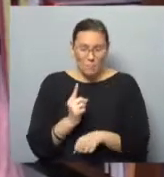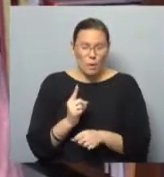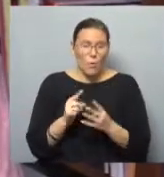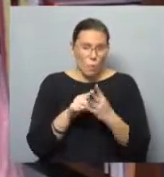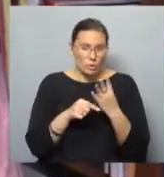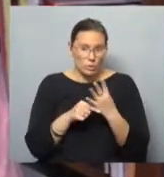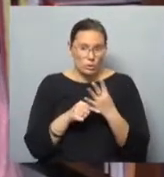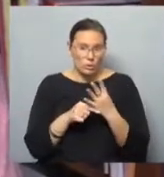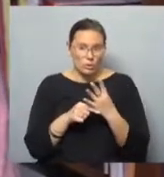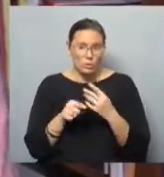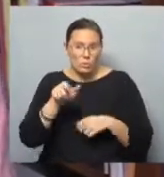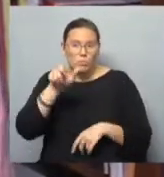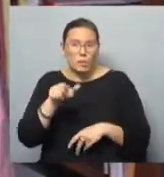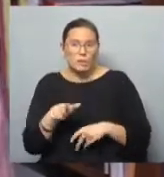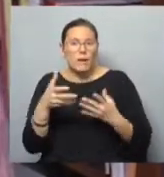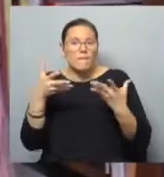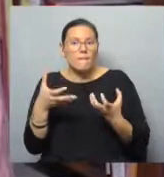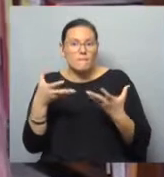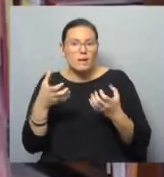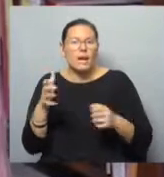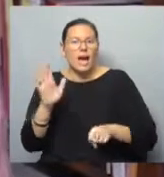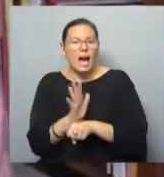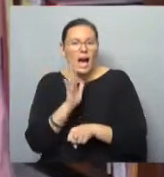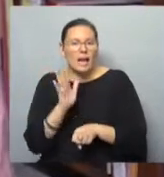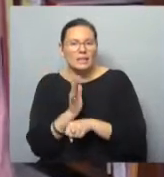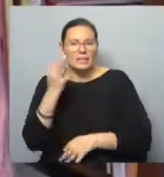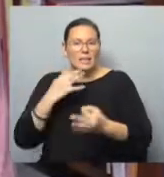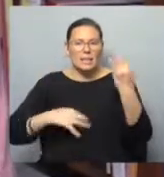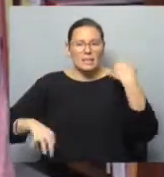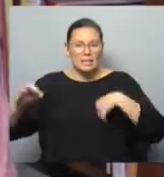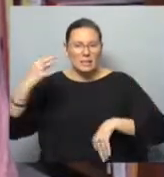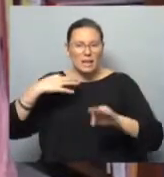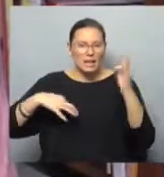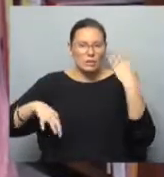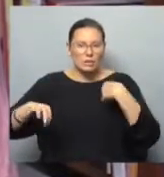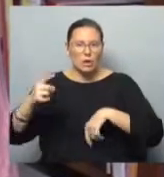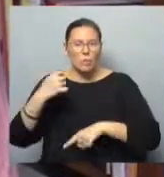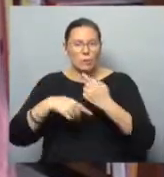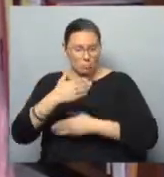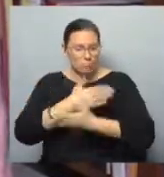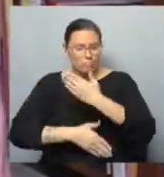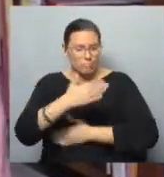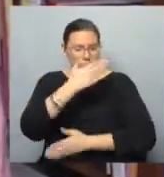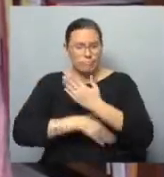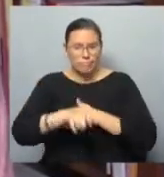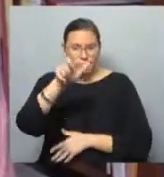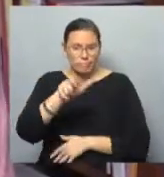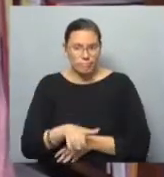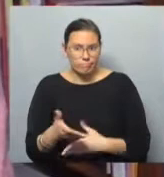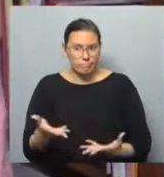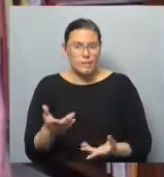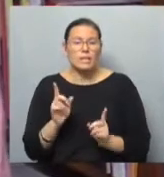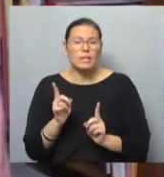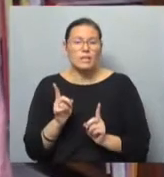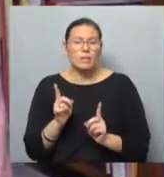principales, es alguien que quiere ser actriz de teatro, pero que tiene una discapacidad. Y entonces tiene